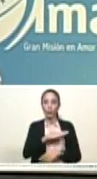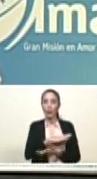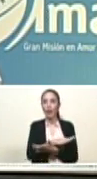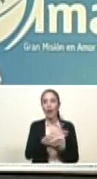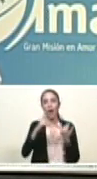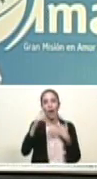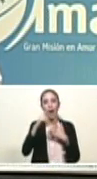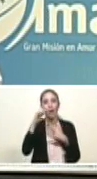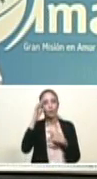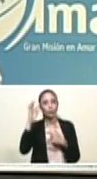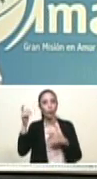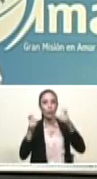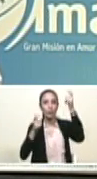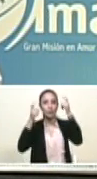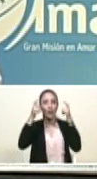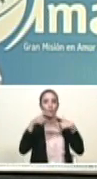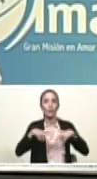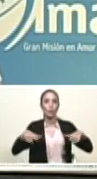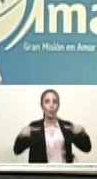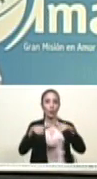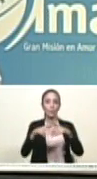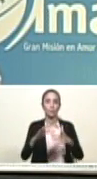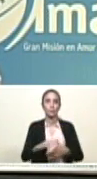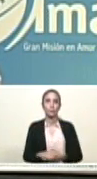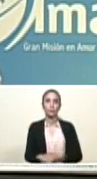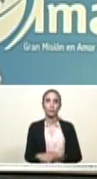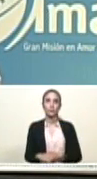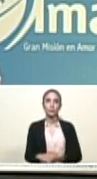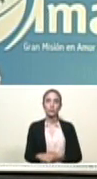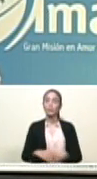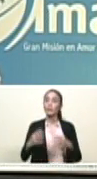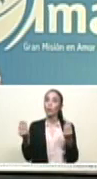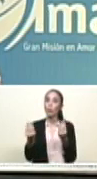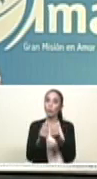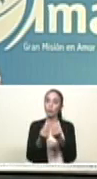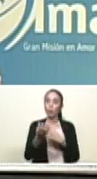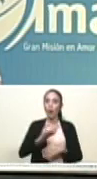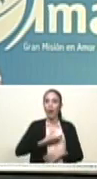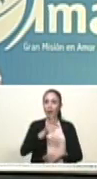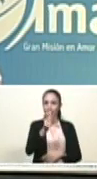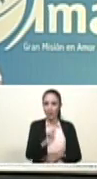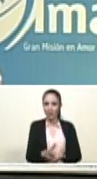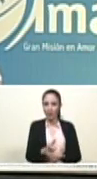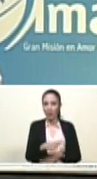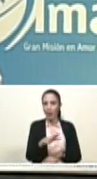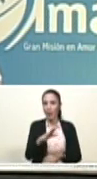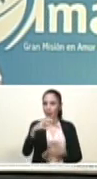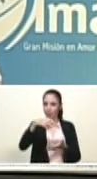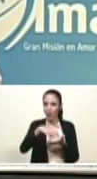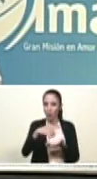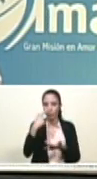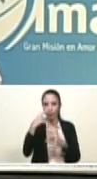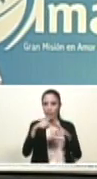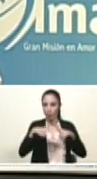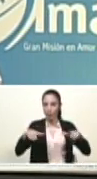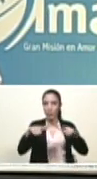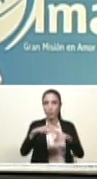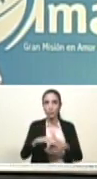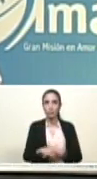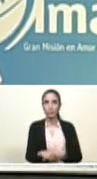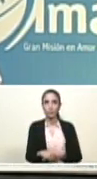Chávez, en Cabimas. Y vamos a aprovechar junto al alcalde de Cabimas, Pedro Duarte, y Elvira